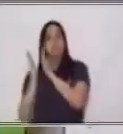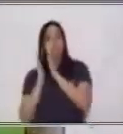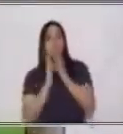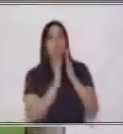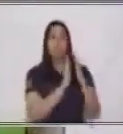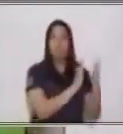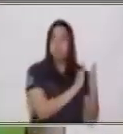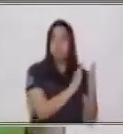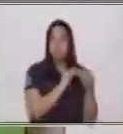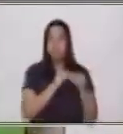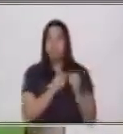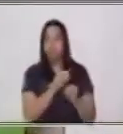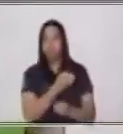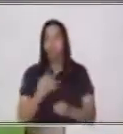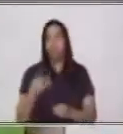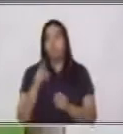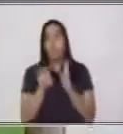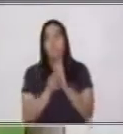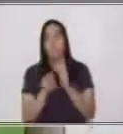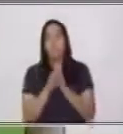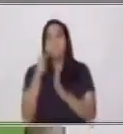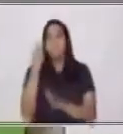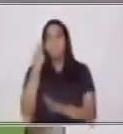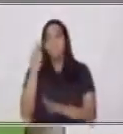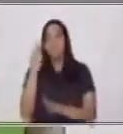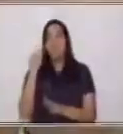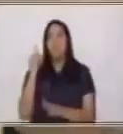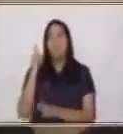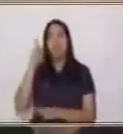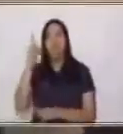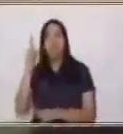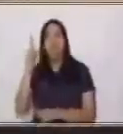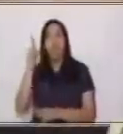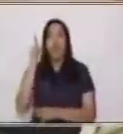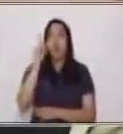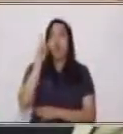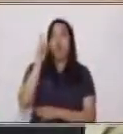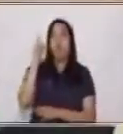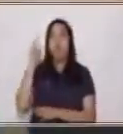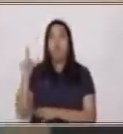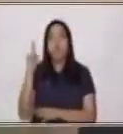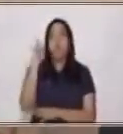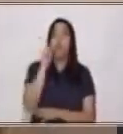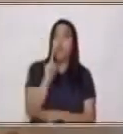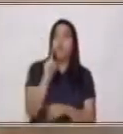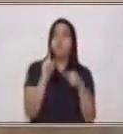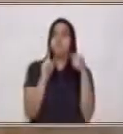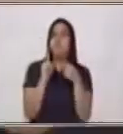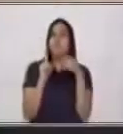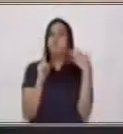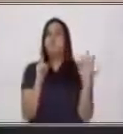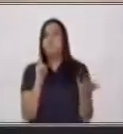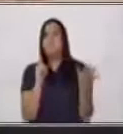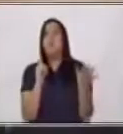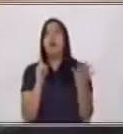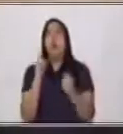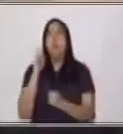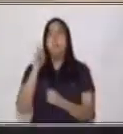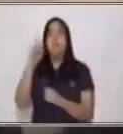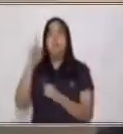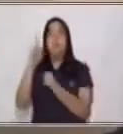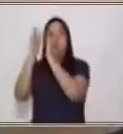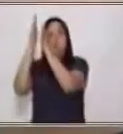de solucionar sistemas de ecuaciones. Vamos a retirar por un momento las variables y, recordando